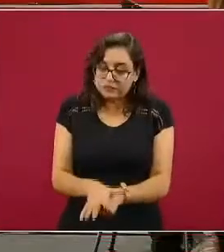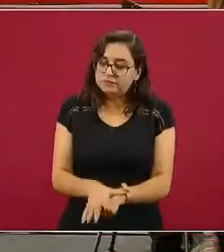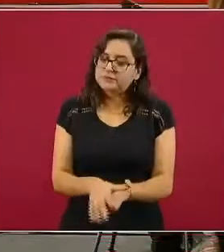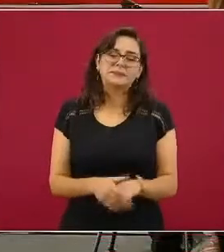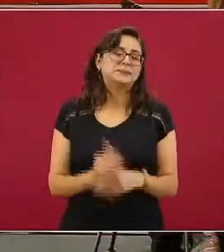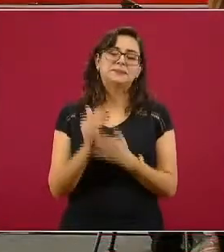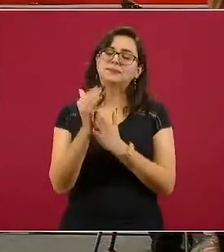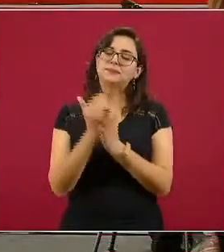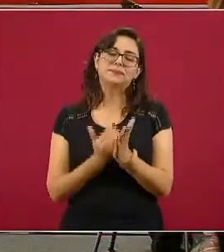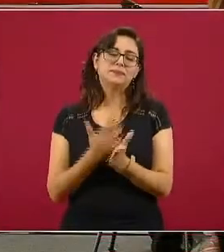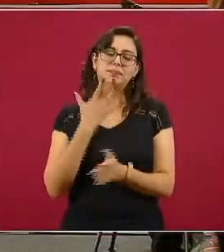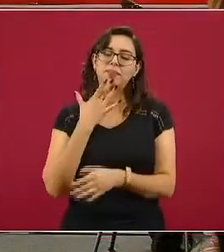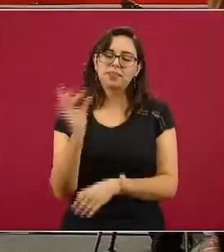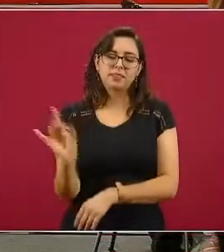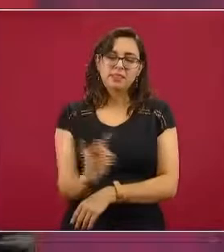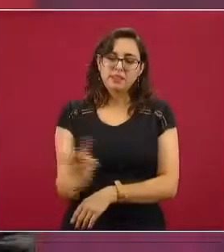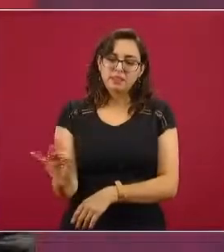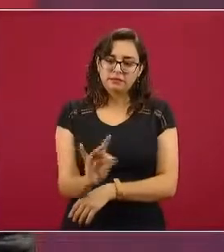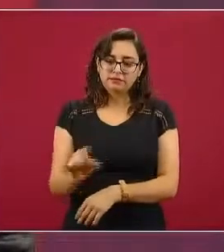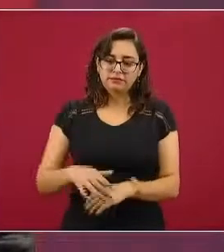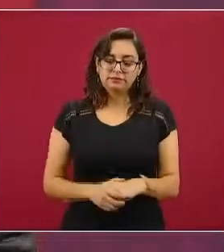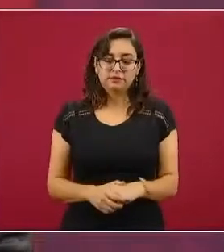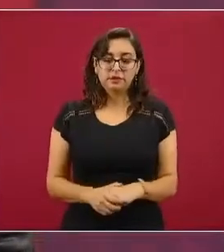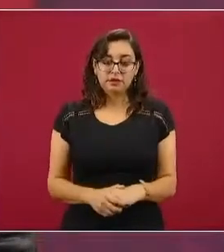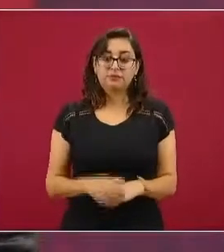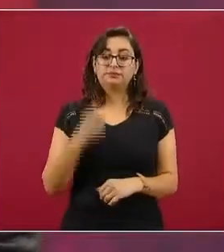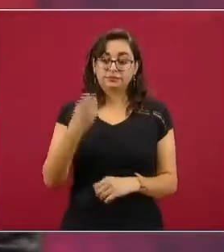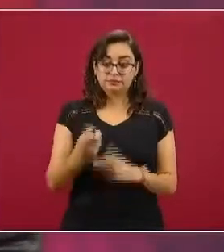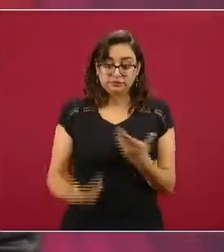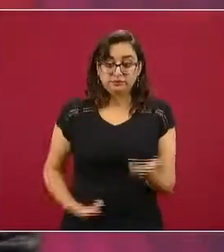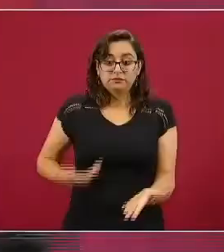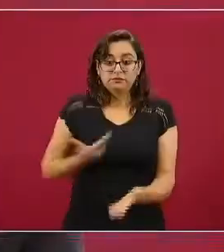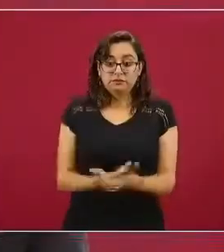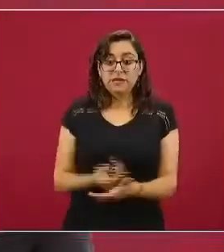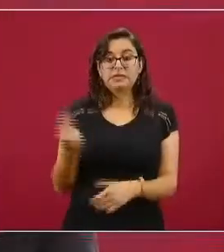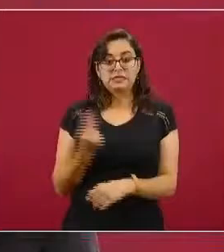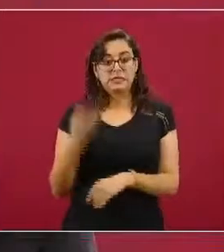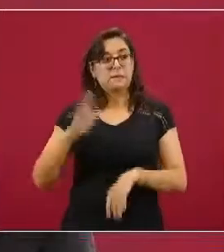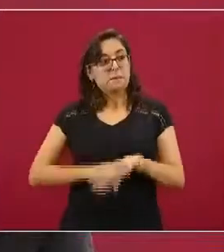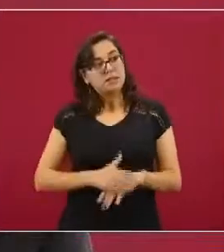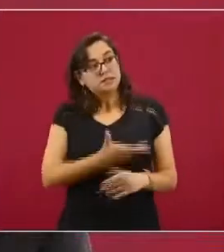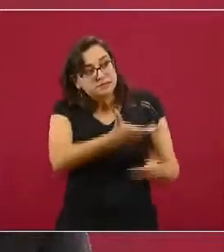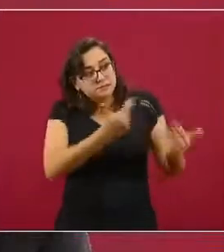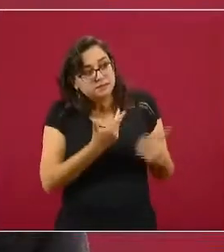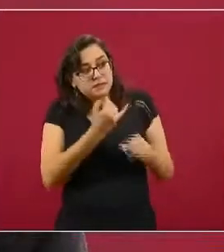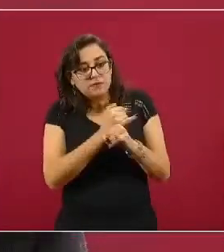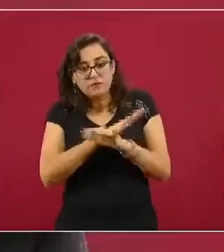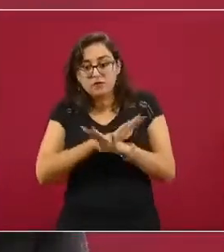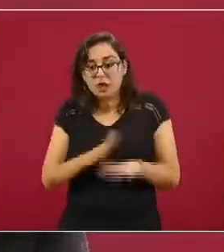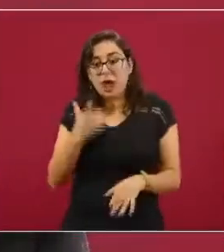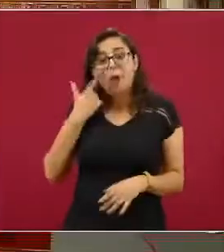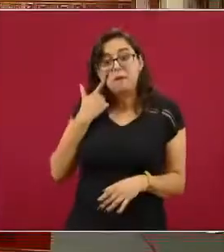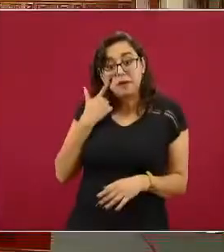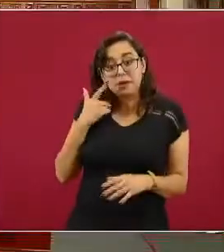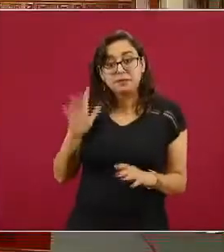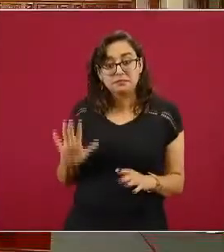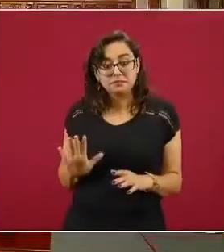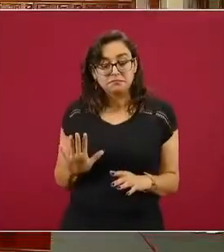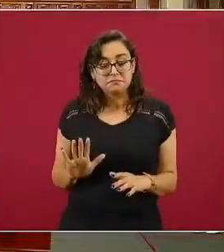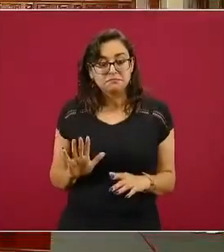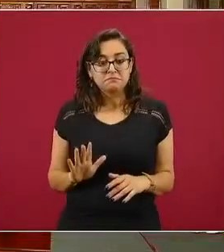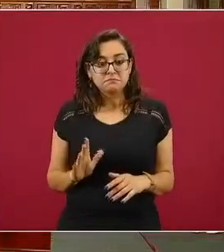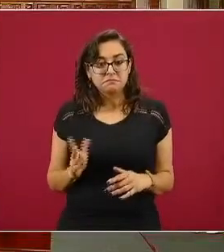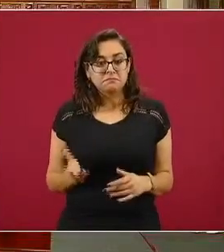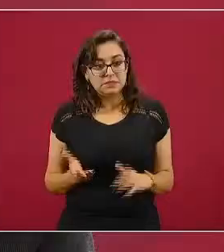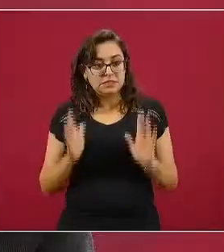eficacia suficiente. Entonces, la evidencia necesita ser complementada con otros elementos de convicción y se le ha